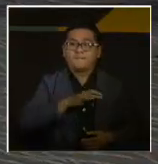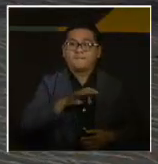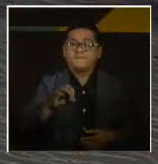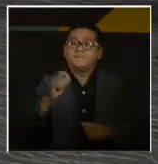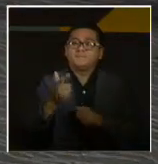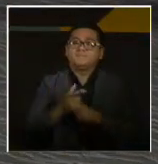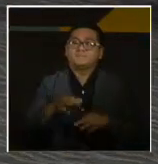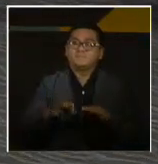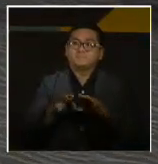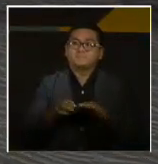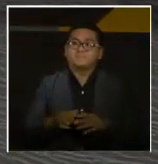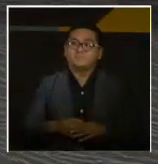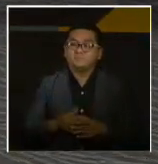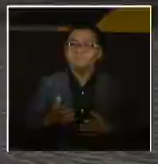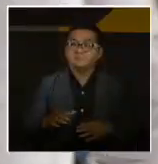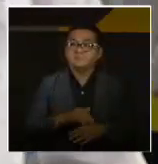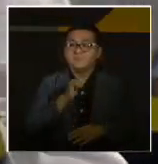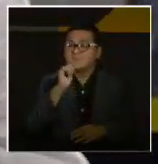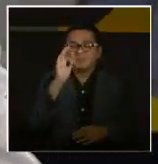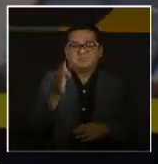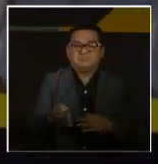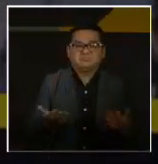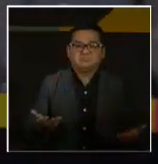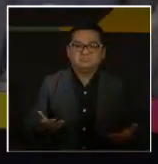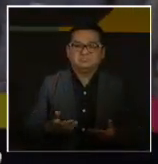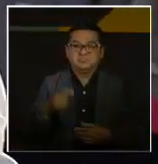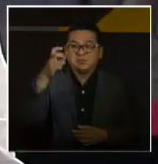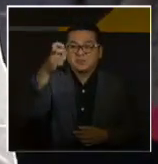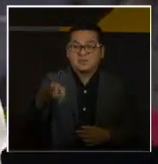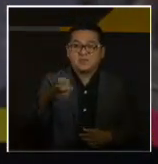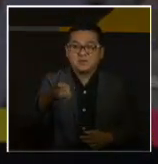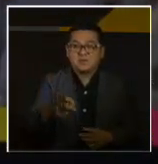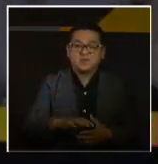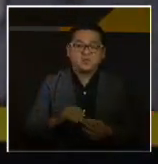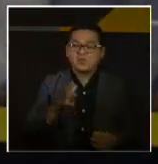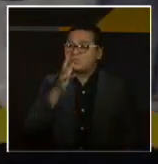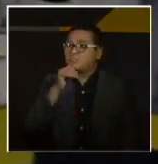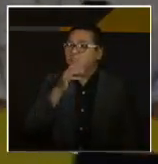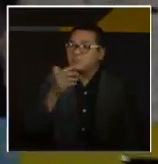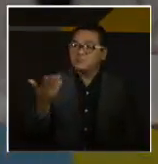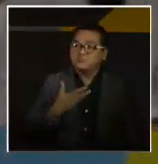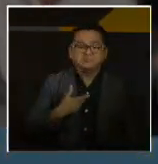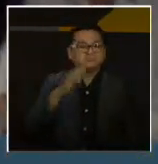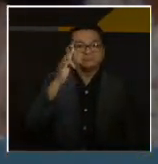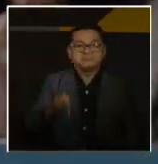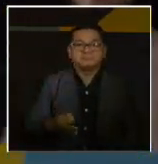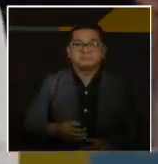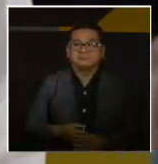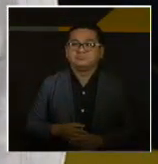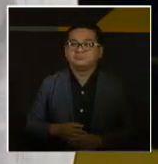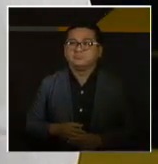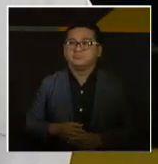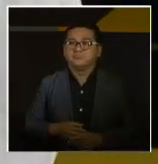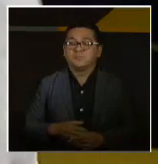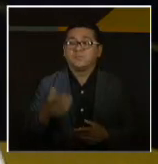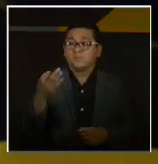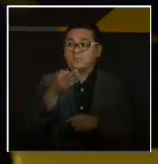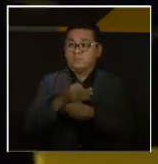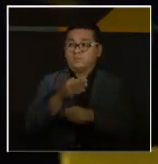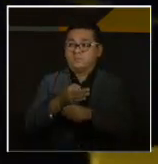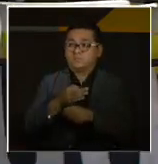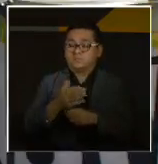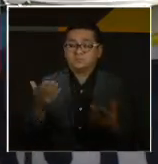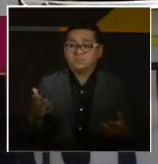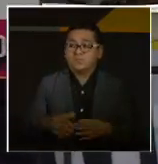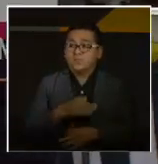es insulting and unacceptable. Eso es lo que no podemos tolerar. Llega un momento